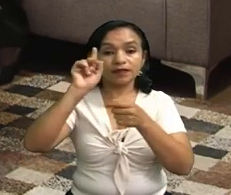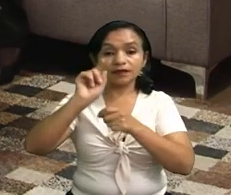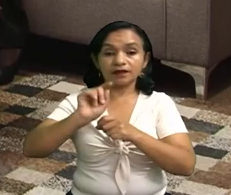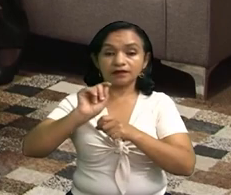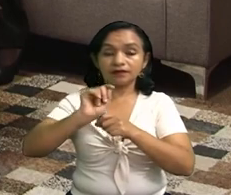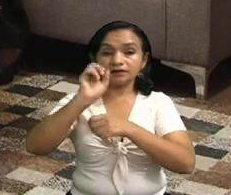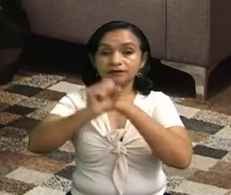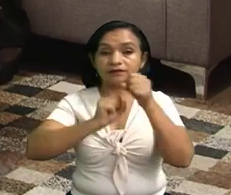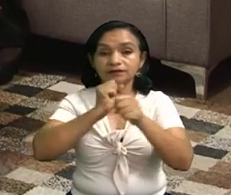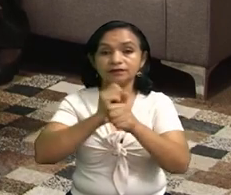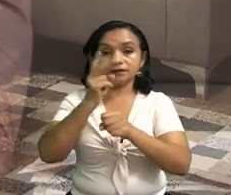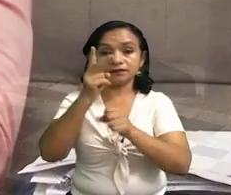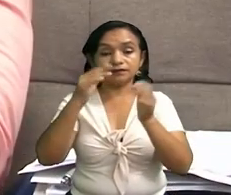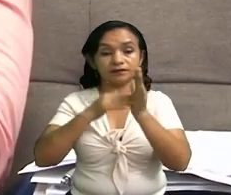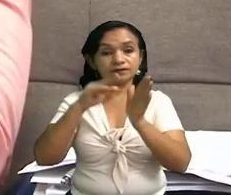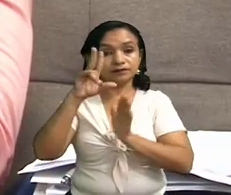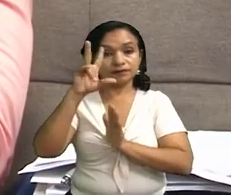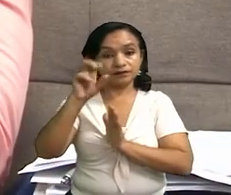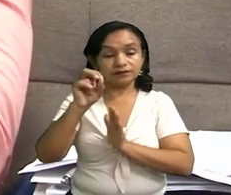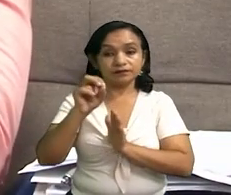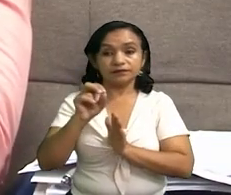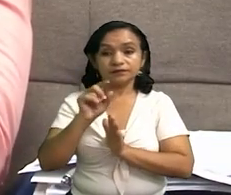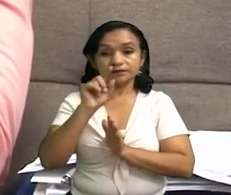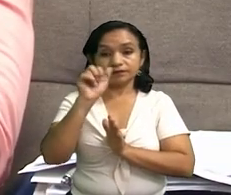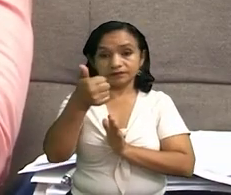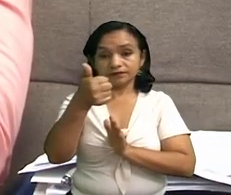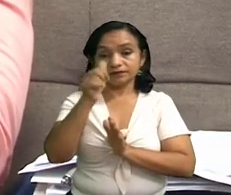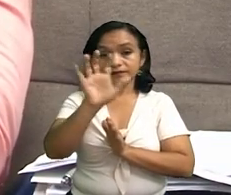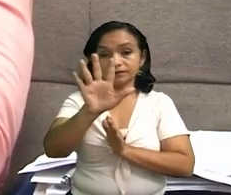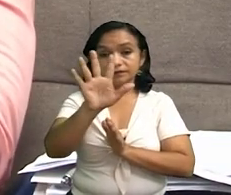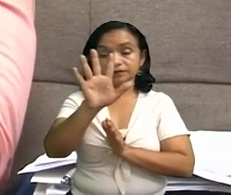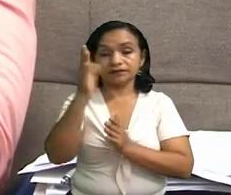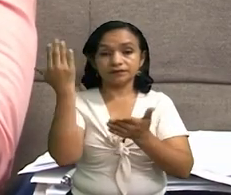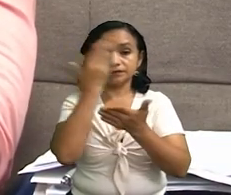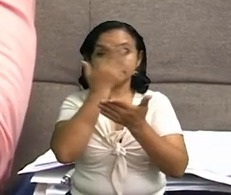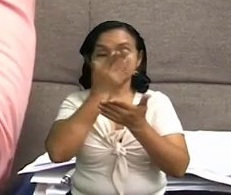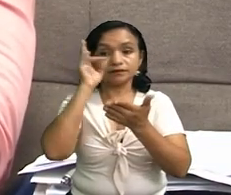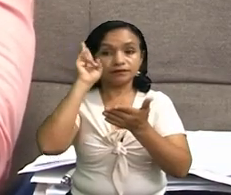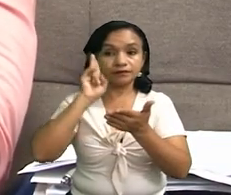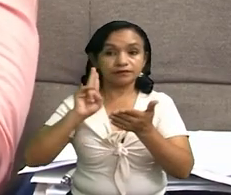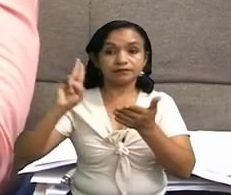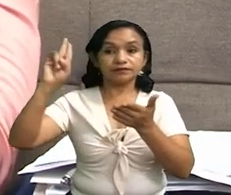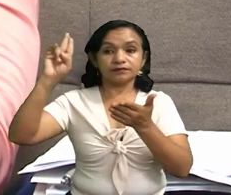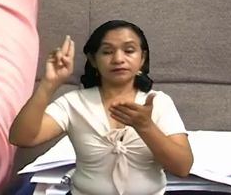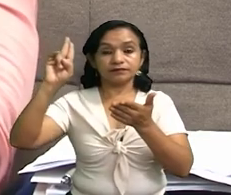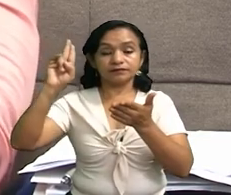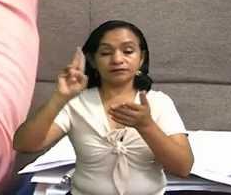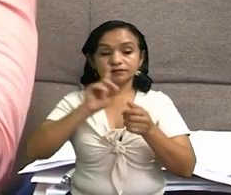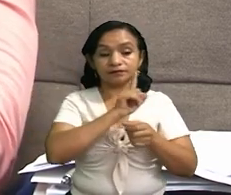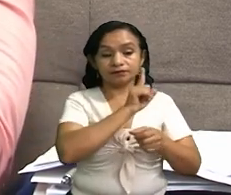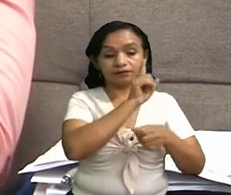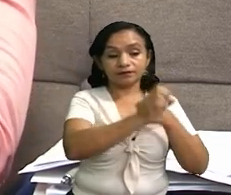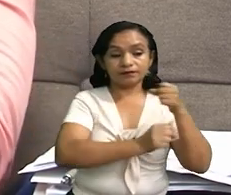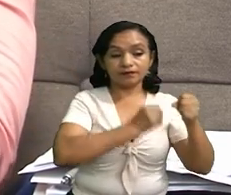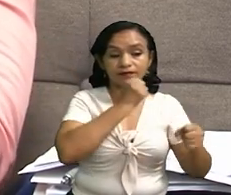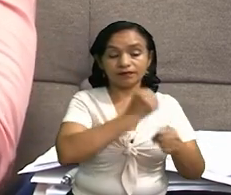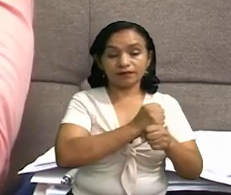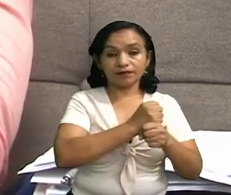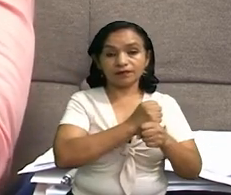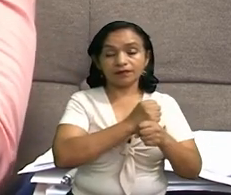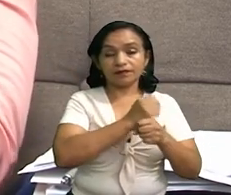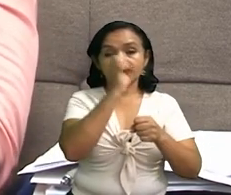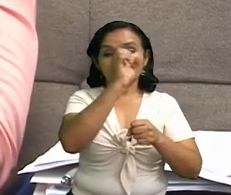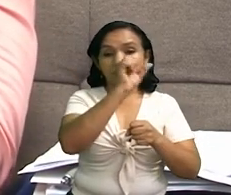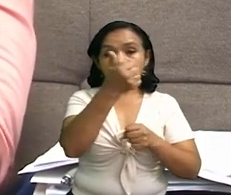para el año 2020 está ofertando 5 carreras que vienen desde primer año con el presupuesto del